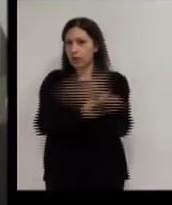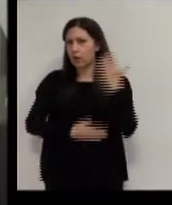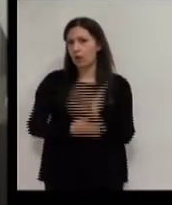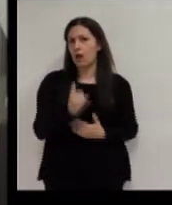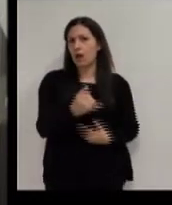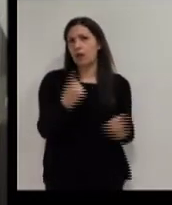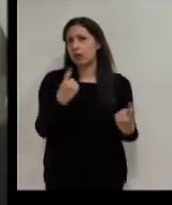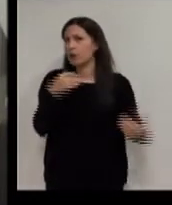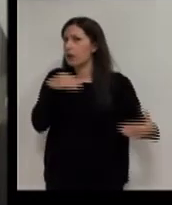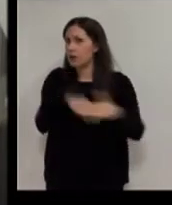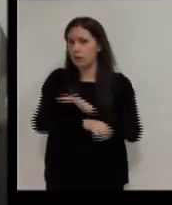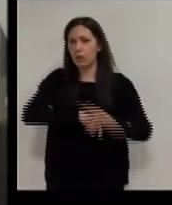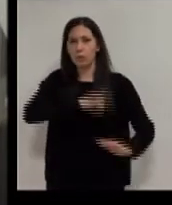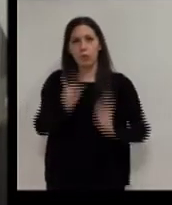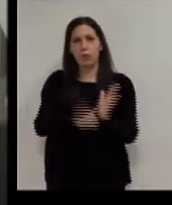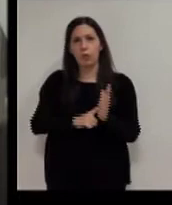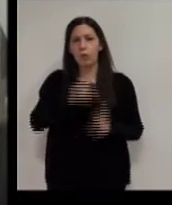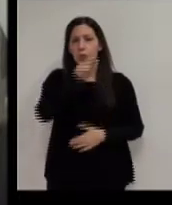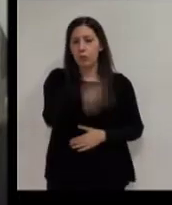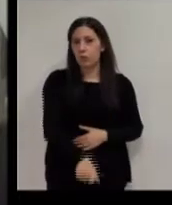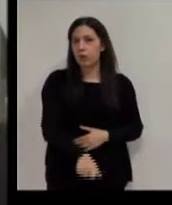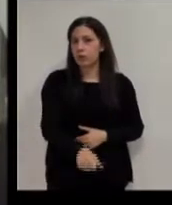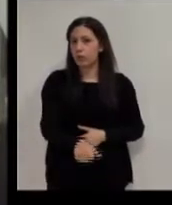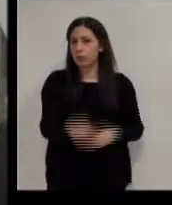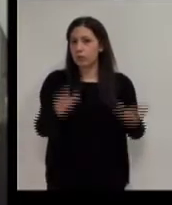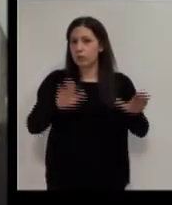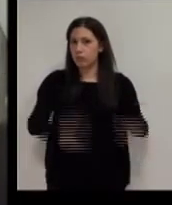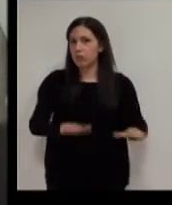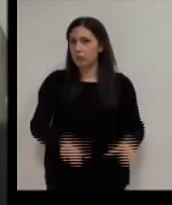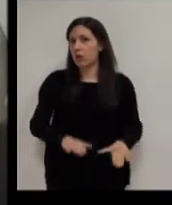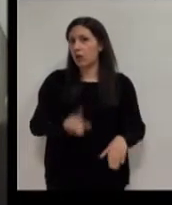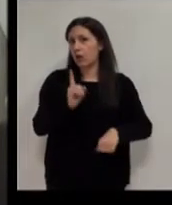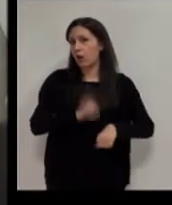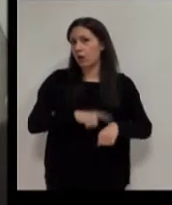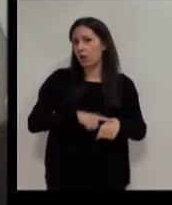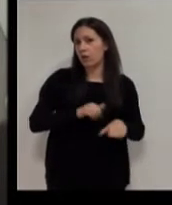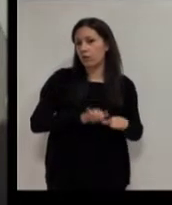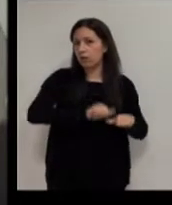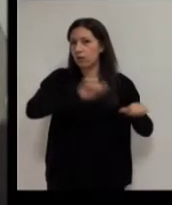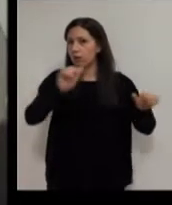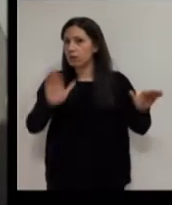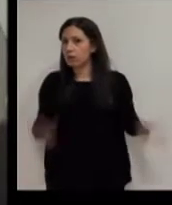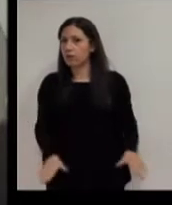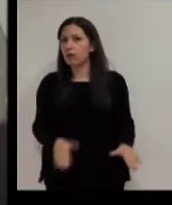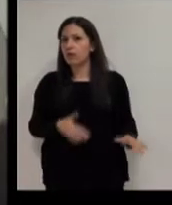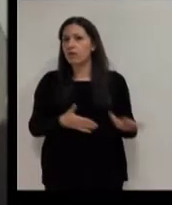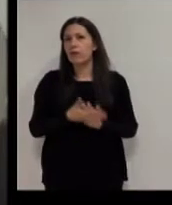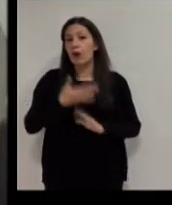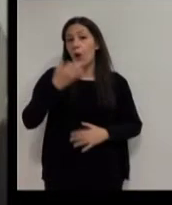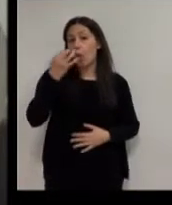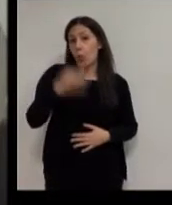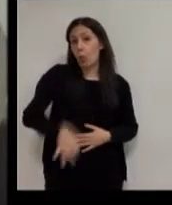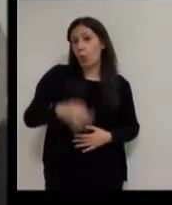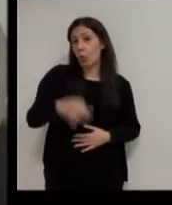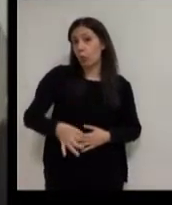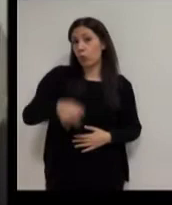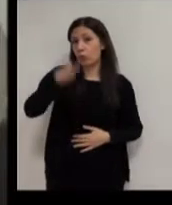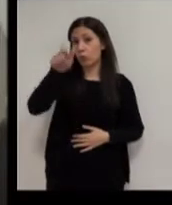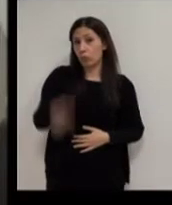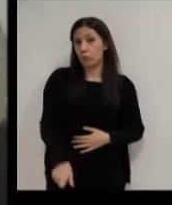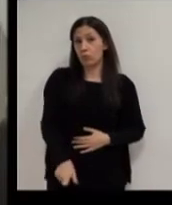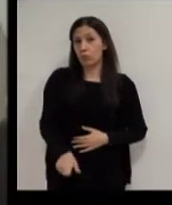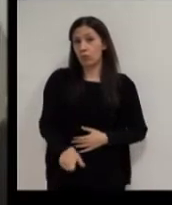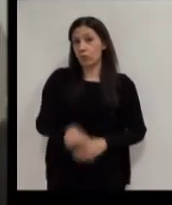necesita la accesibilidad, está alojado y pasa gran parte del tiempo, pero no es el único actor implicado en